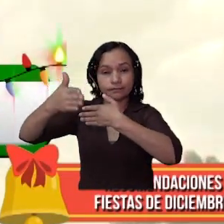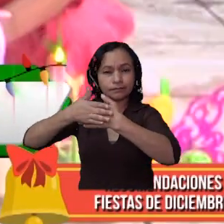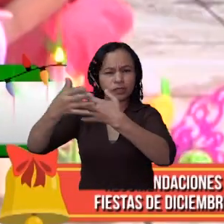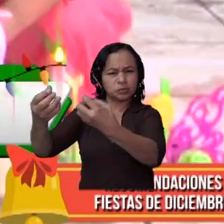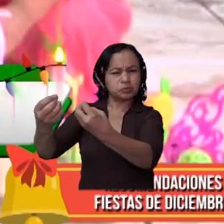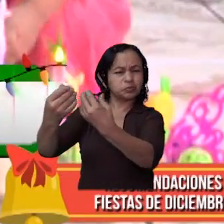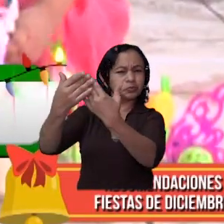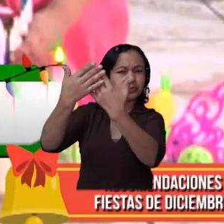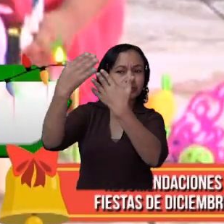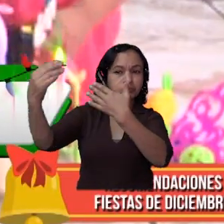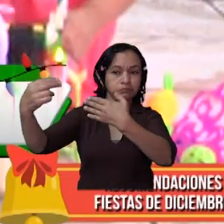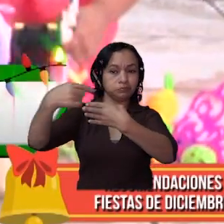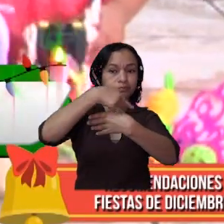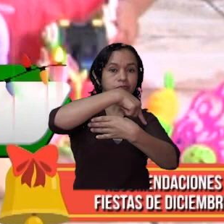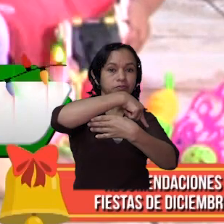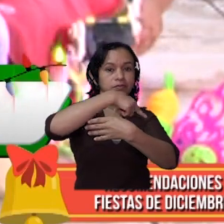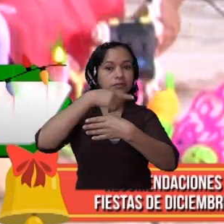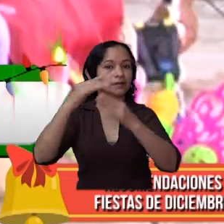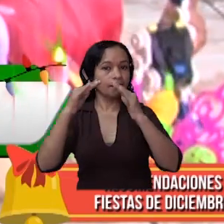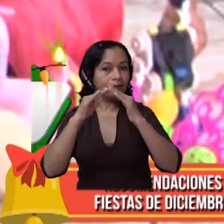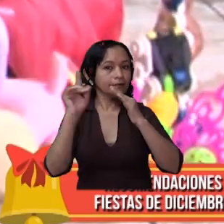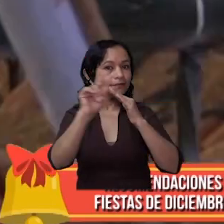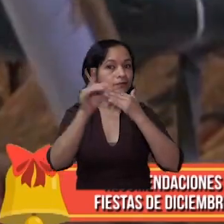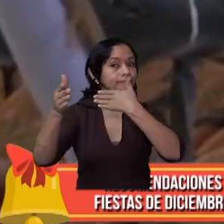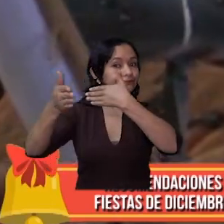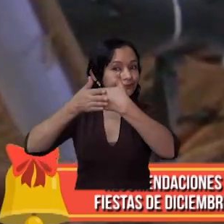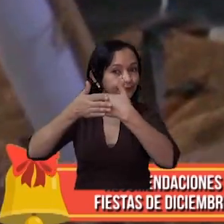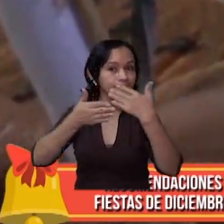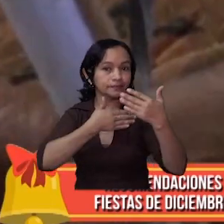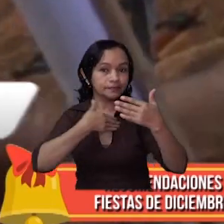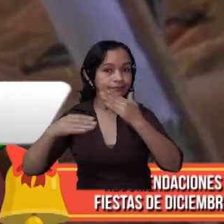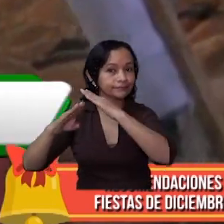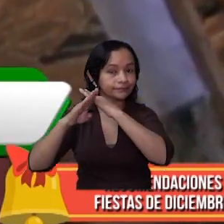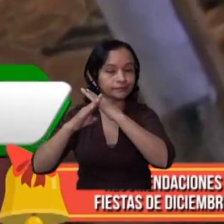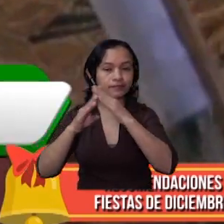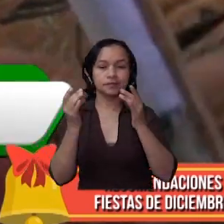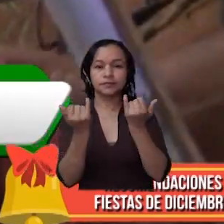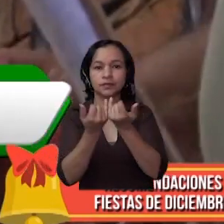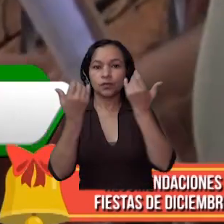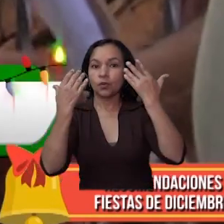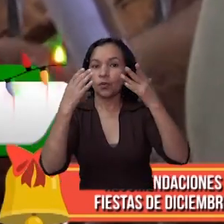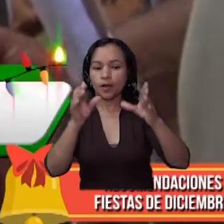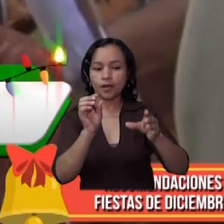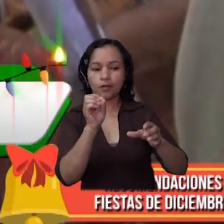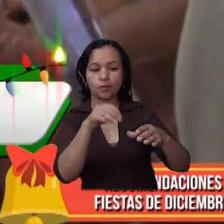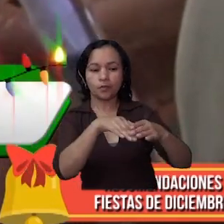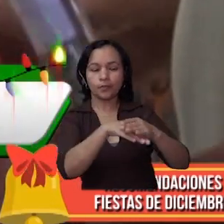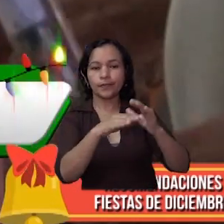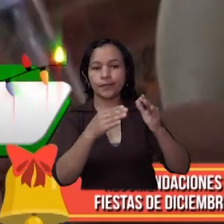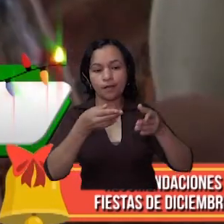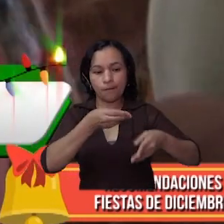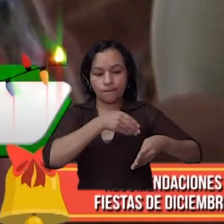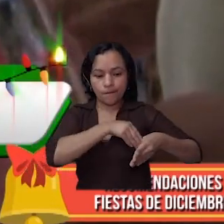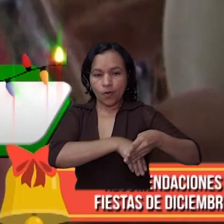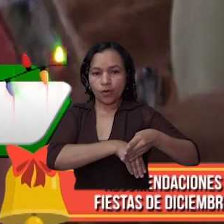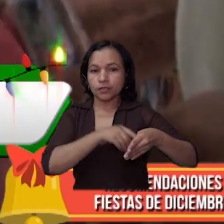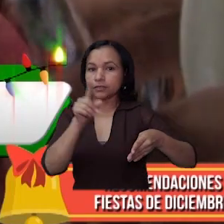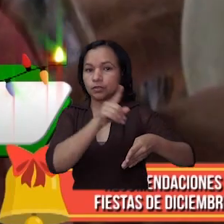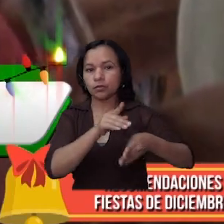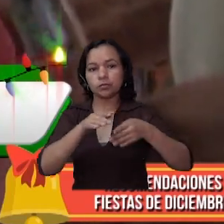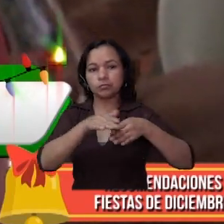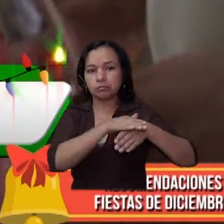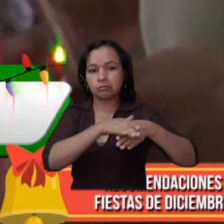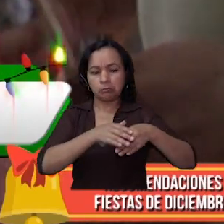de un juego pirotécnico pueda llegar al interior de la vivienda. Evitemos almacenar cualquier tipo de pólvora en nuestros bolsillos, pues el